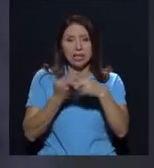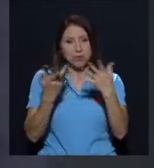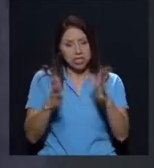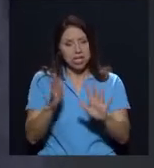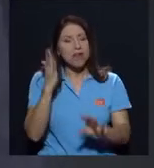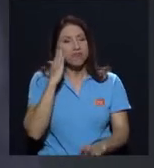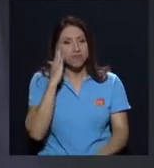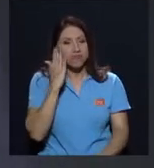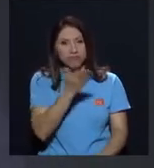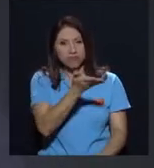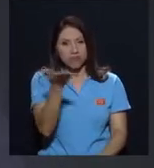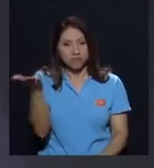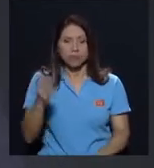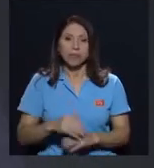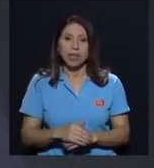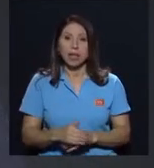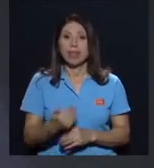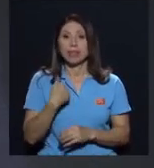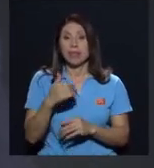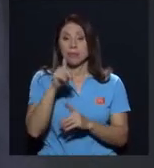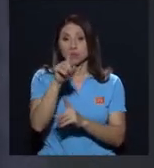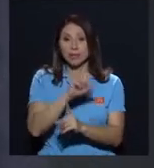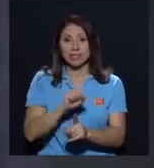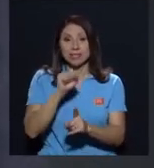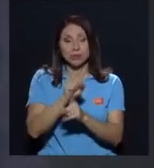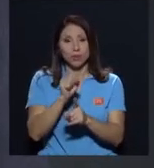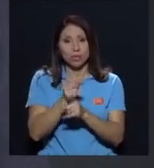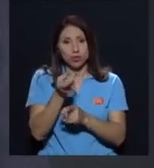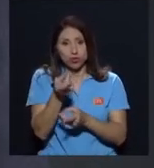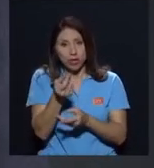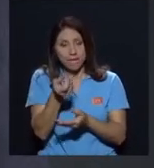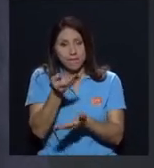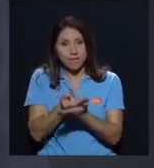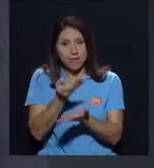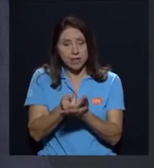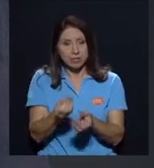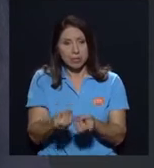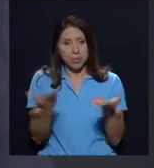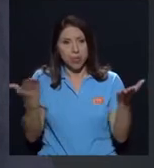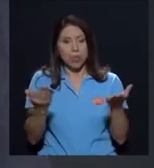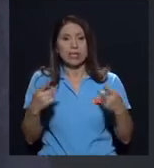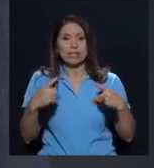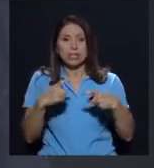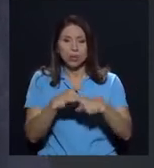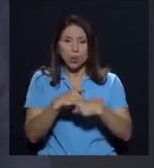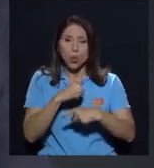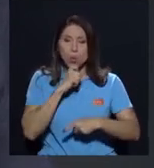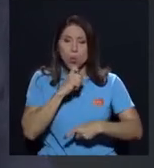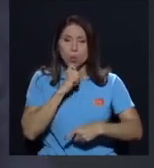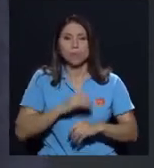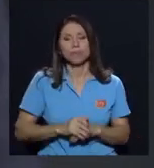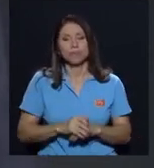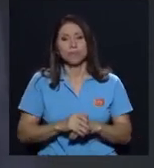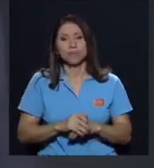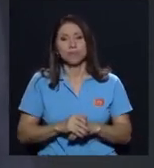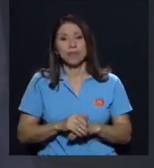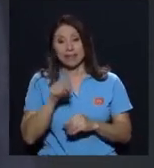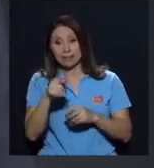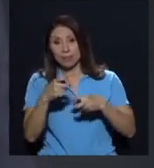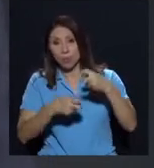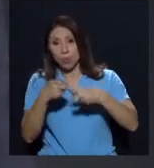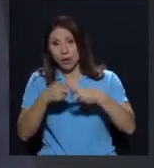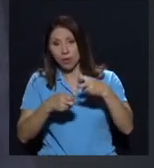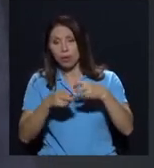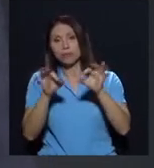tenemos una situación de las finanzas públicas muy complicados y la importancia de resolver ese problema